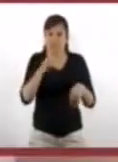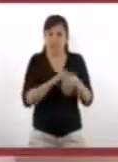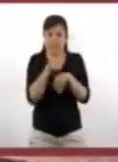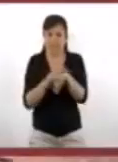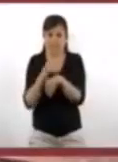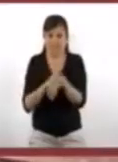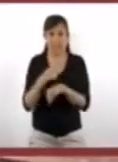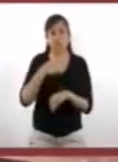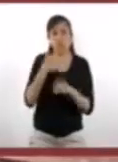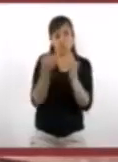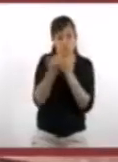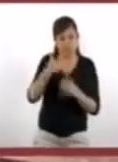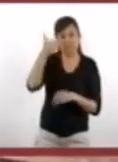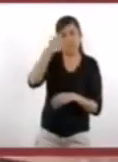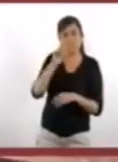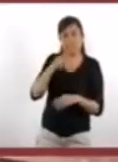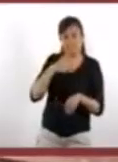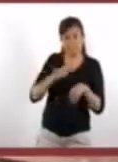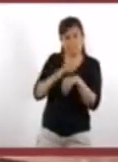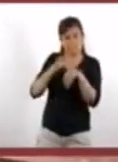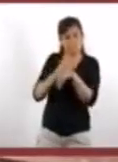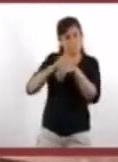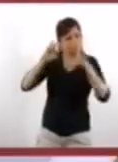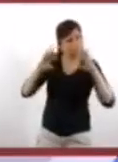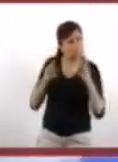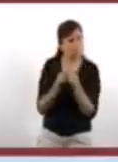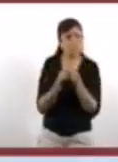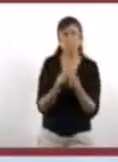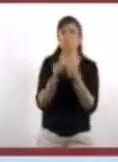calificaciones. Yo también quisiera saber el promedio de las mías.